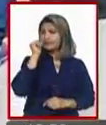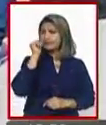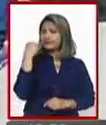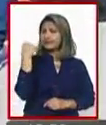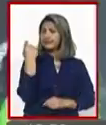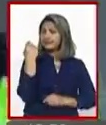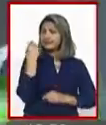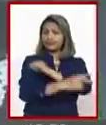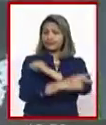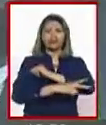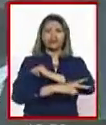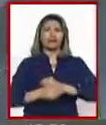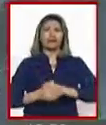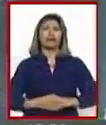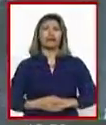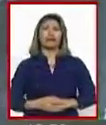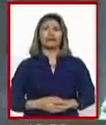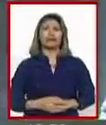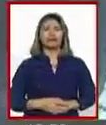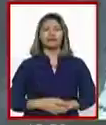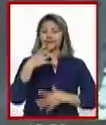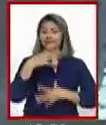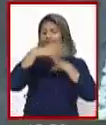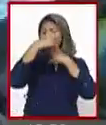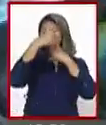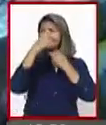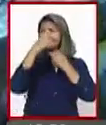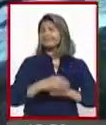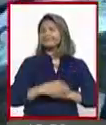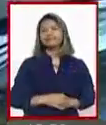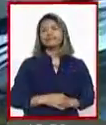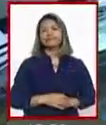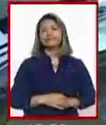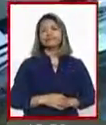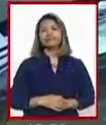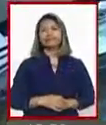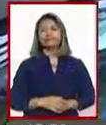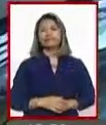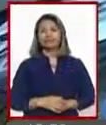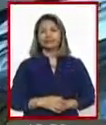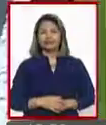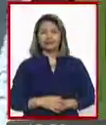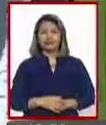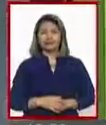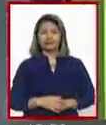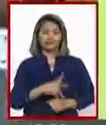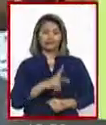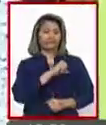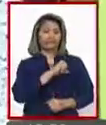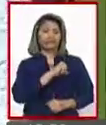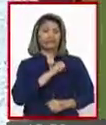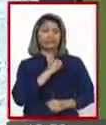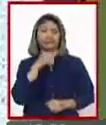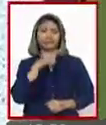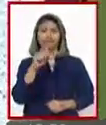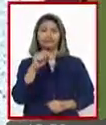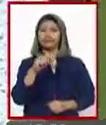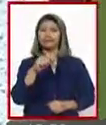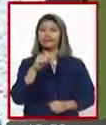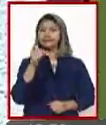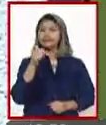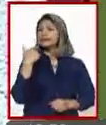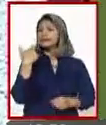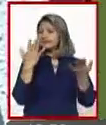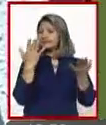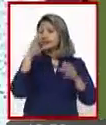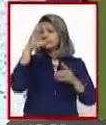Sí, siempre. Muy indignada, señora del Instituto. Sí. Que lo meta por eso, señora. Sí. La policía de la unidad 110 llegó al lugar y